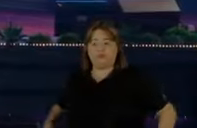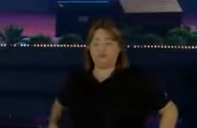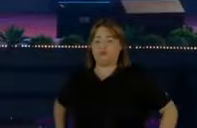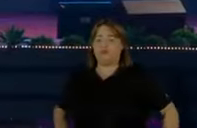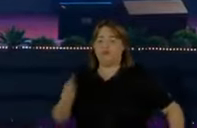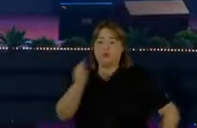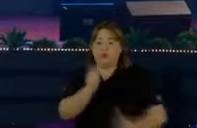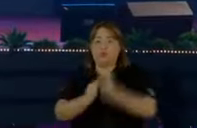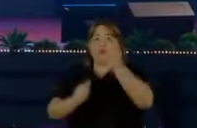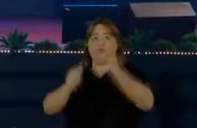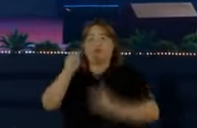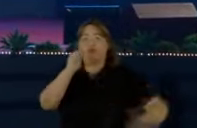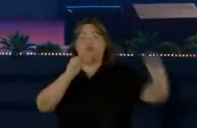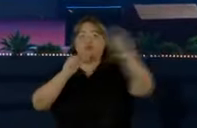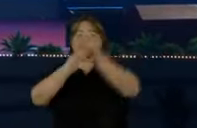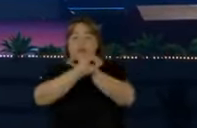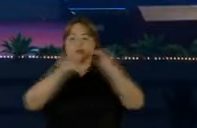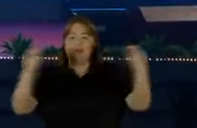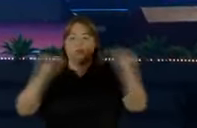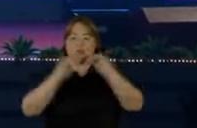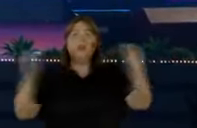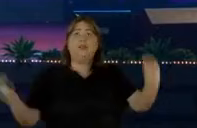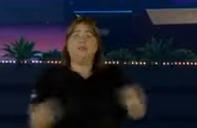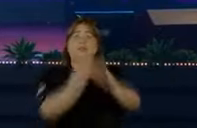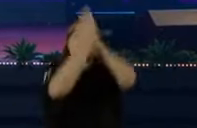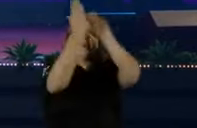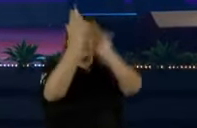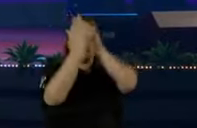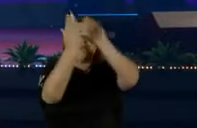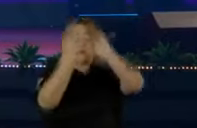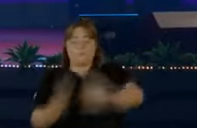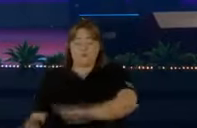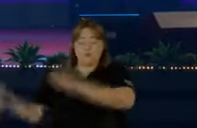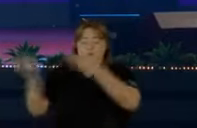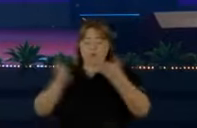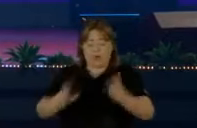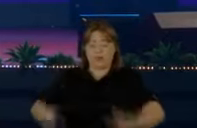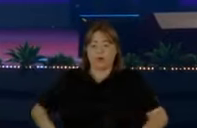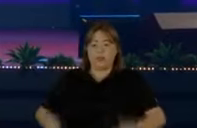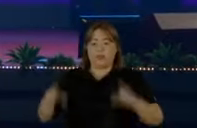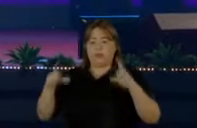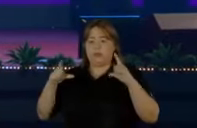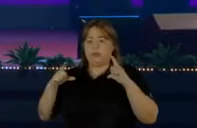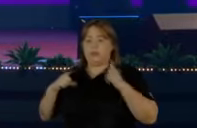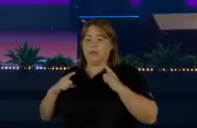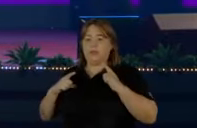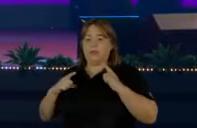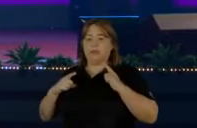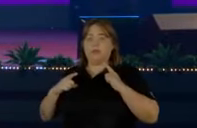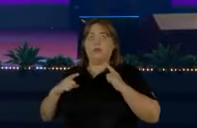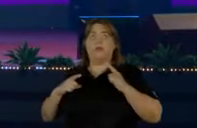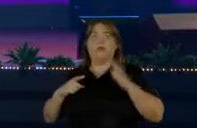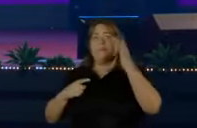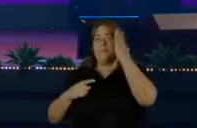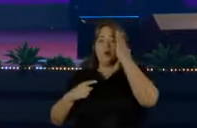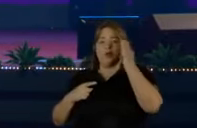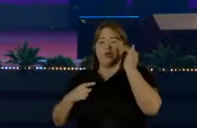las supera, en su presencia todo cobra vida, su luz radiante